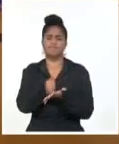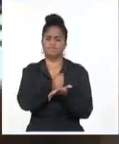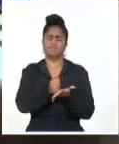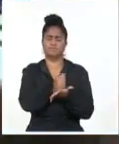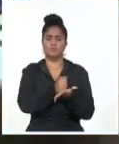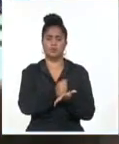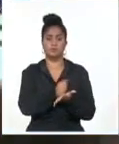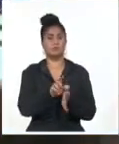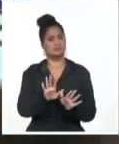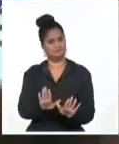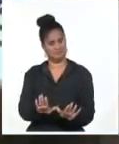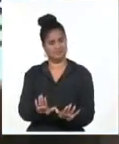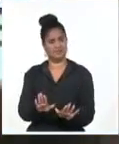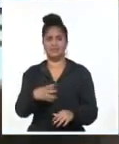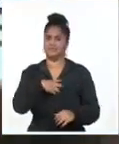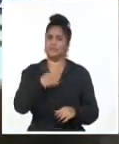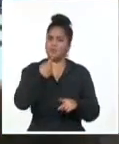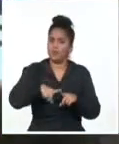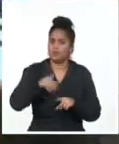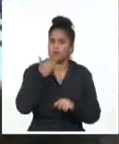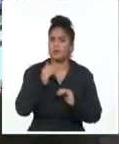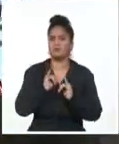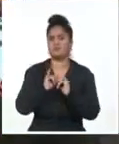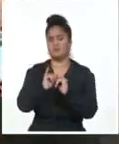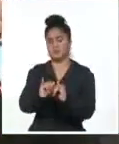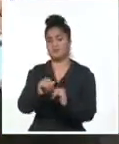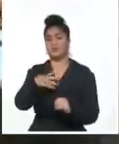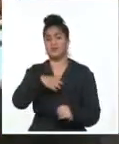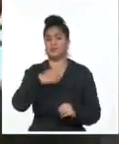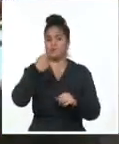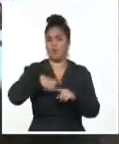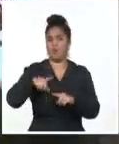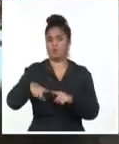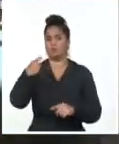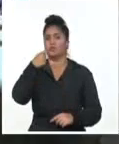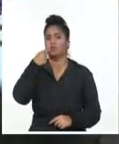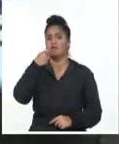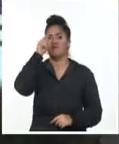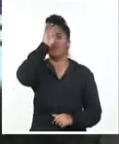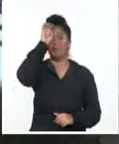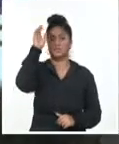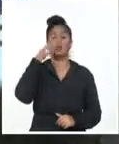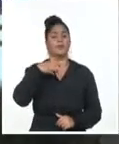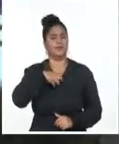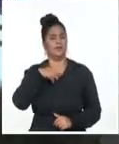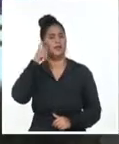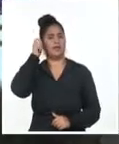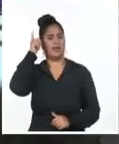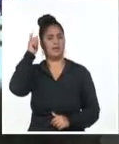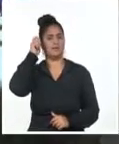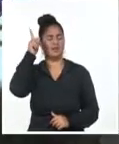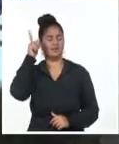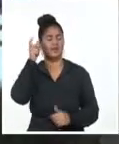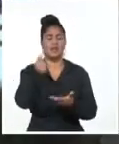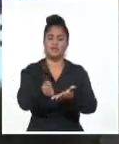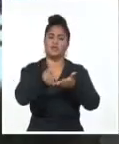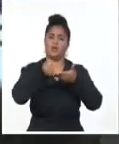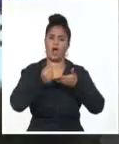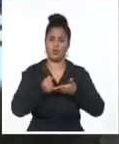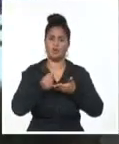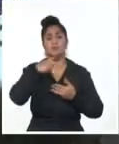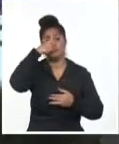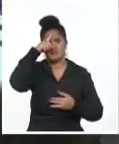no, tenemos muchísimos farmacéuticos en la sociedad con experiencia y prestigio que acompañan y alivian y que merecen todo